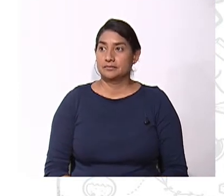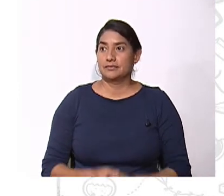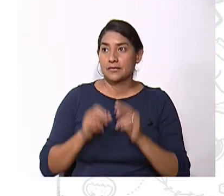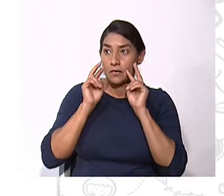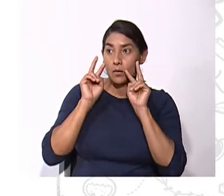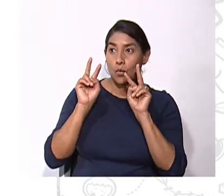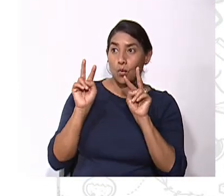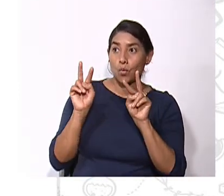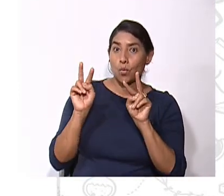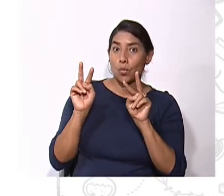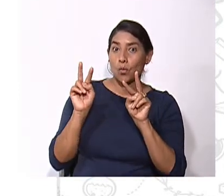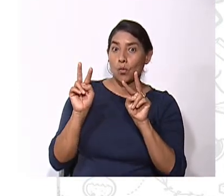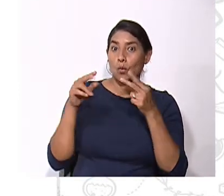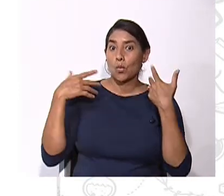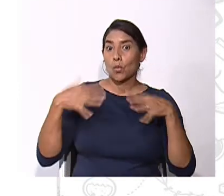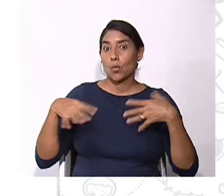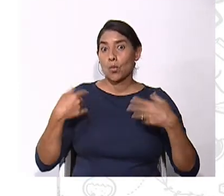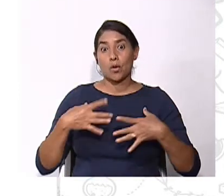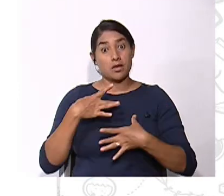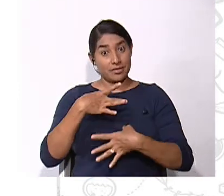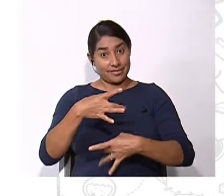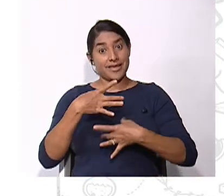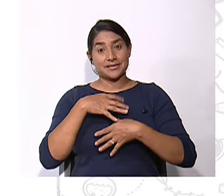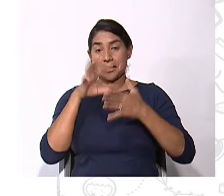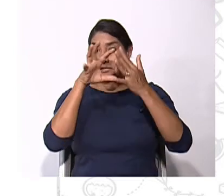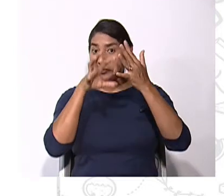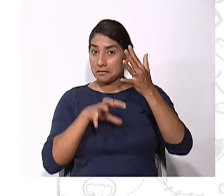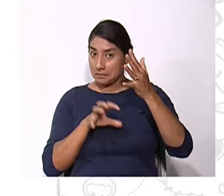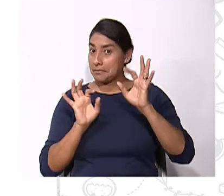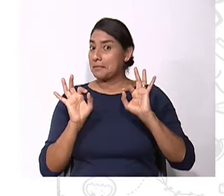¡Qué texto tan interesante!